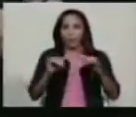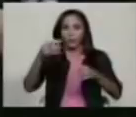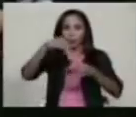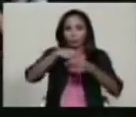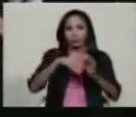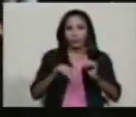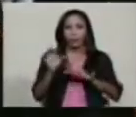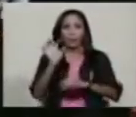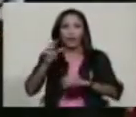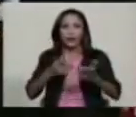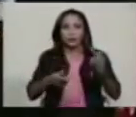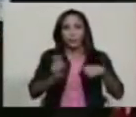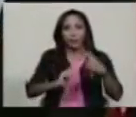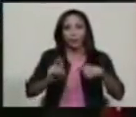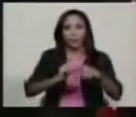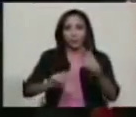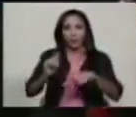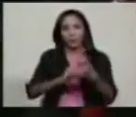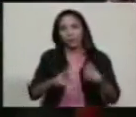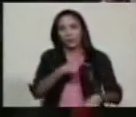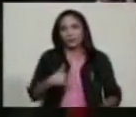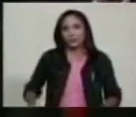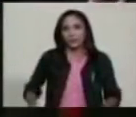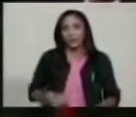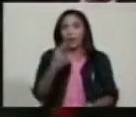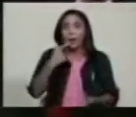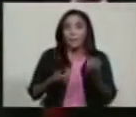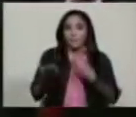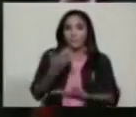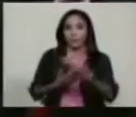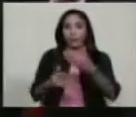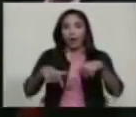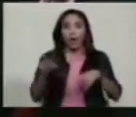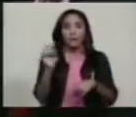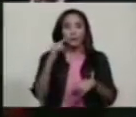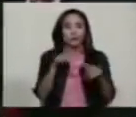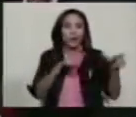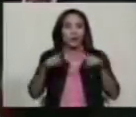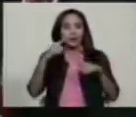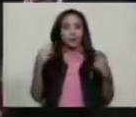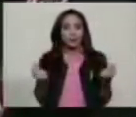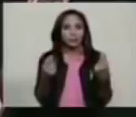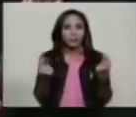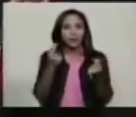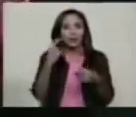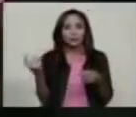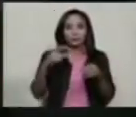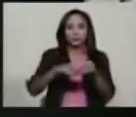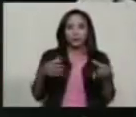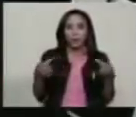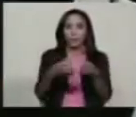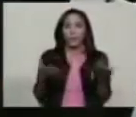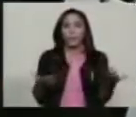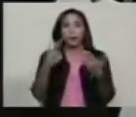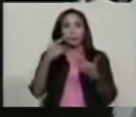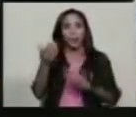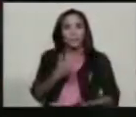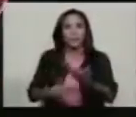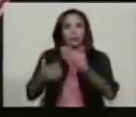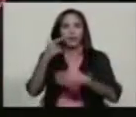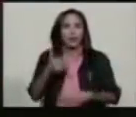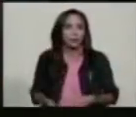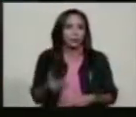más poderoso de todo el mundo, y Venezuela ya se encuentra activo en este importante mercado y